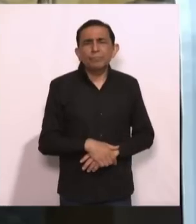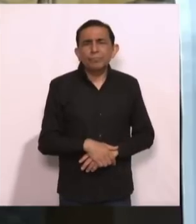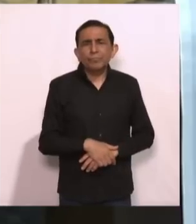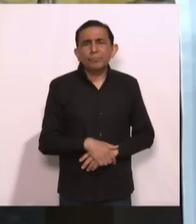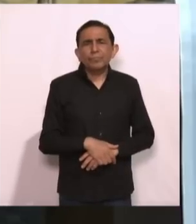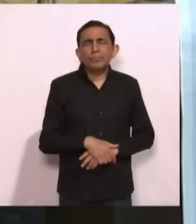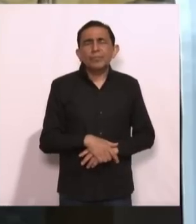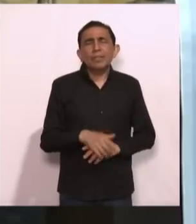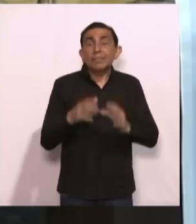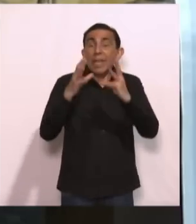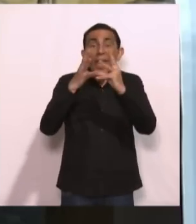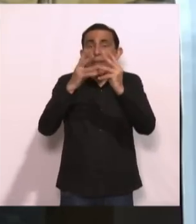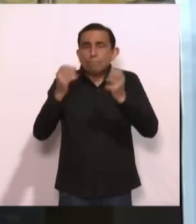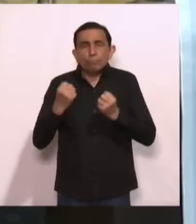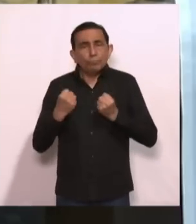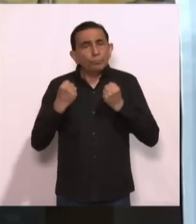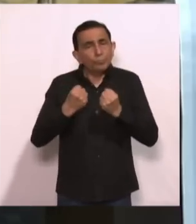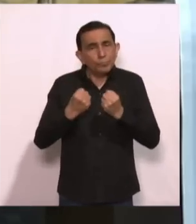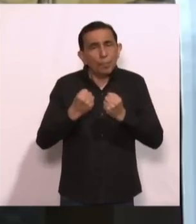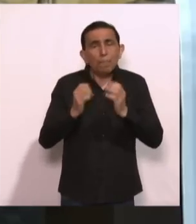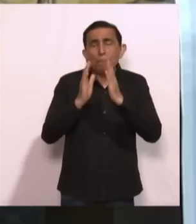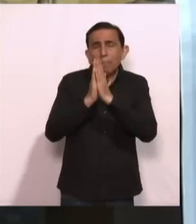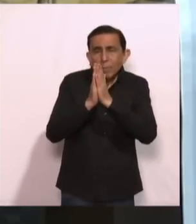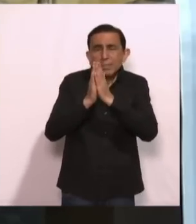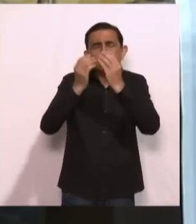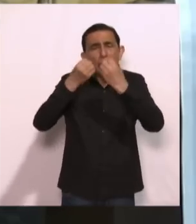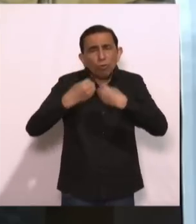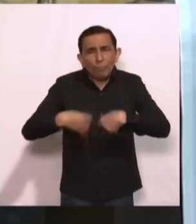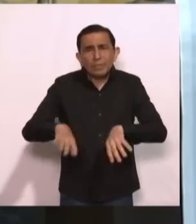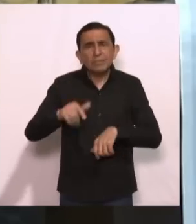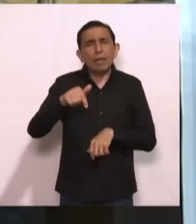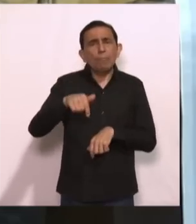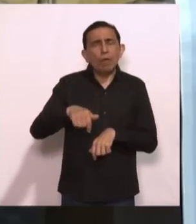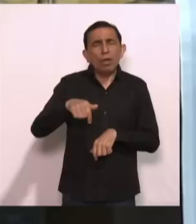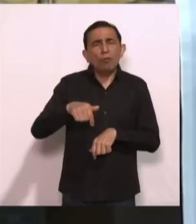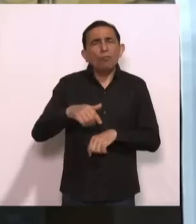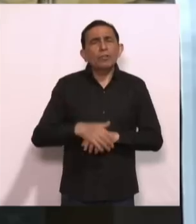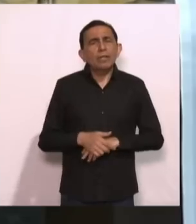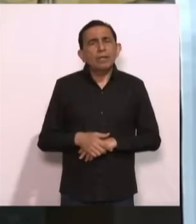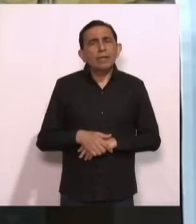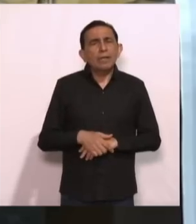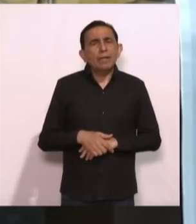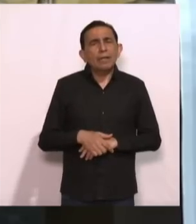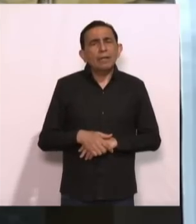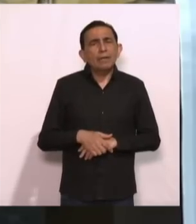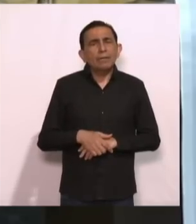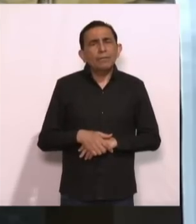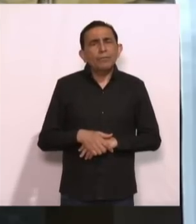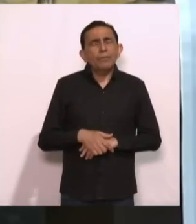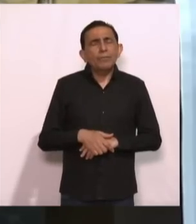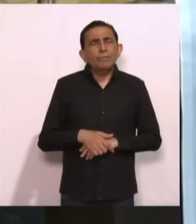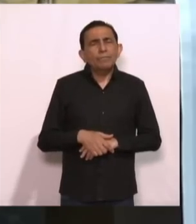Con este espíritu comenzamos la celebración de la Santa Misa, a la cual nos unimos por medio de la